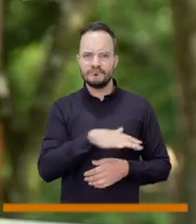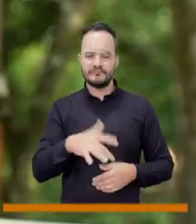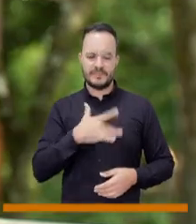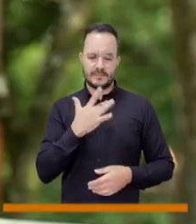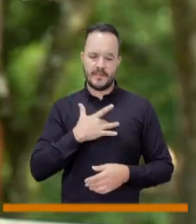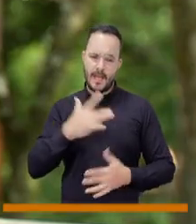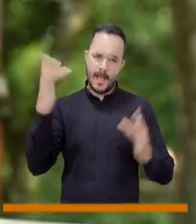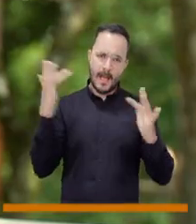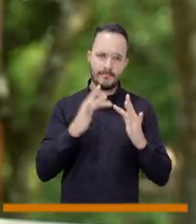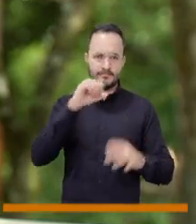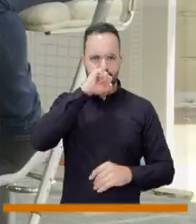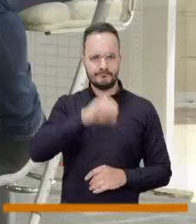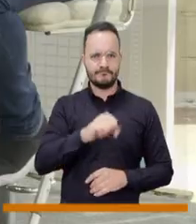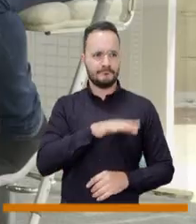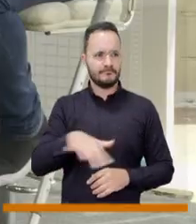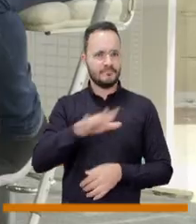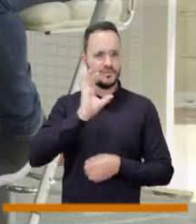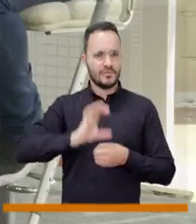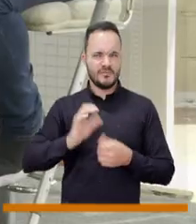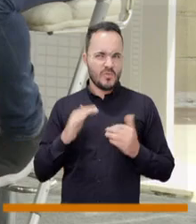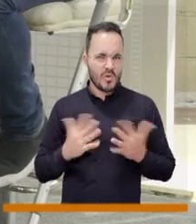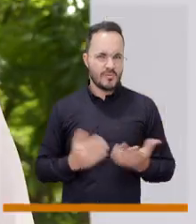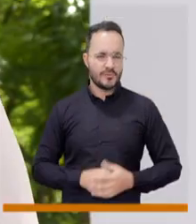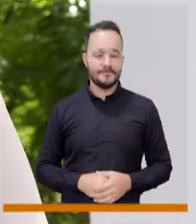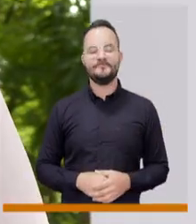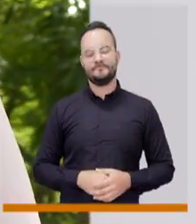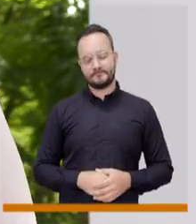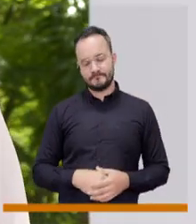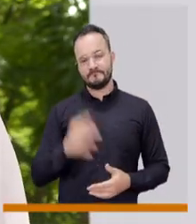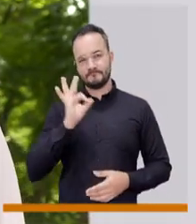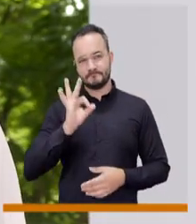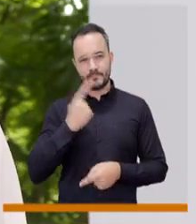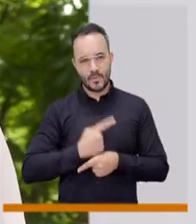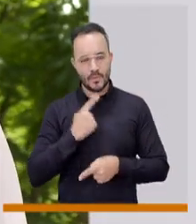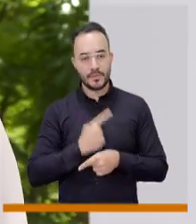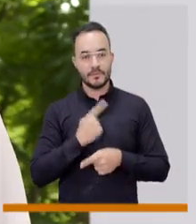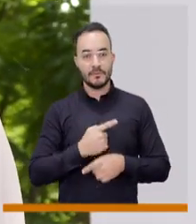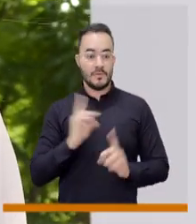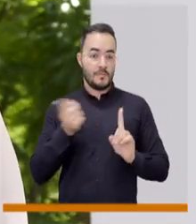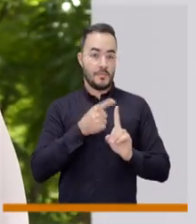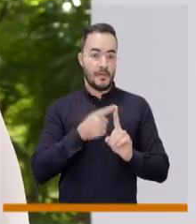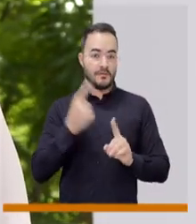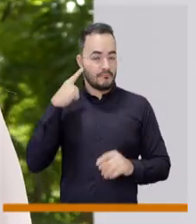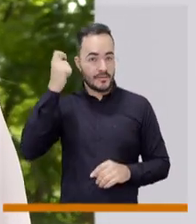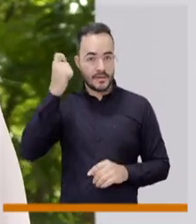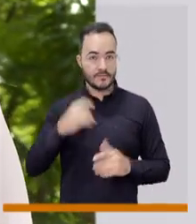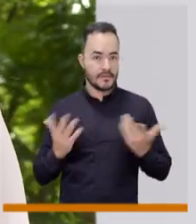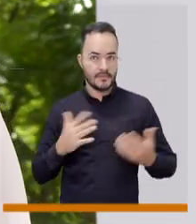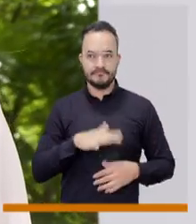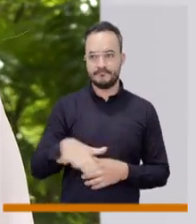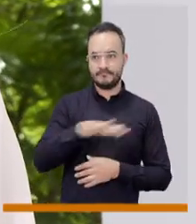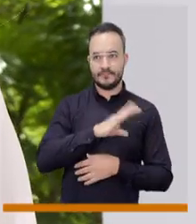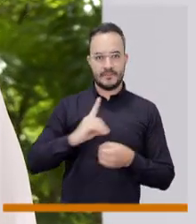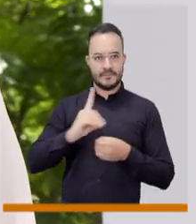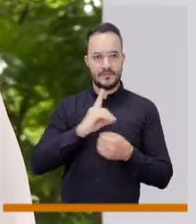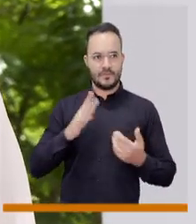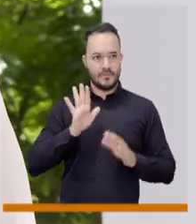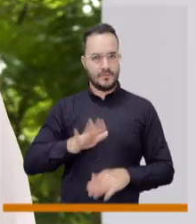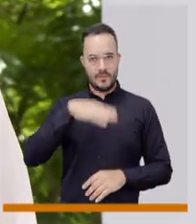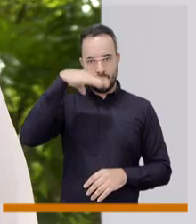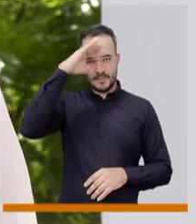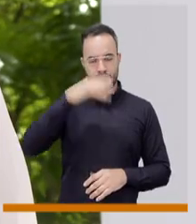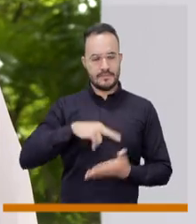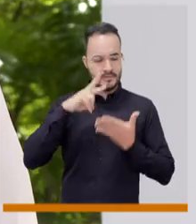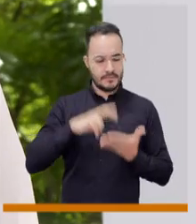vocación a la ciudad? Iniciamos con la concejal. Bueno, Caterine, primero tenemos un reto y es verdaderamente poner en marcha a Medellín como distrito de ciencia,